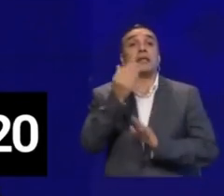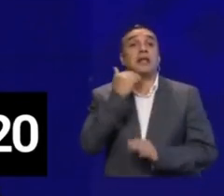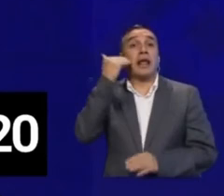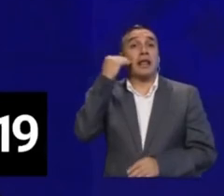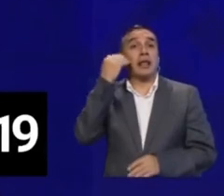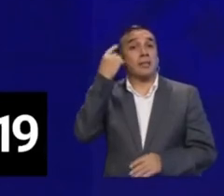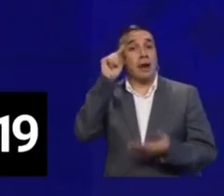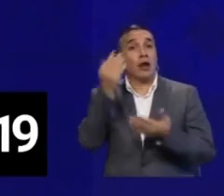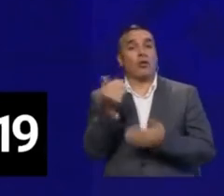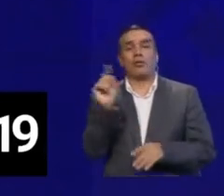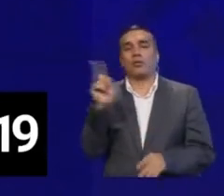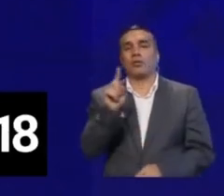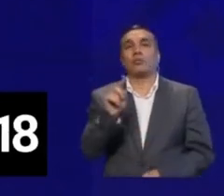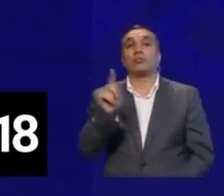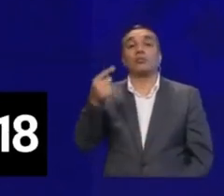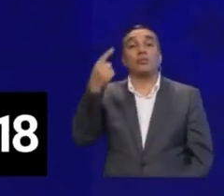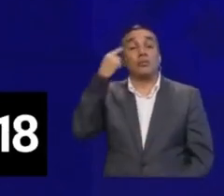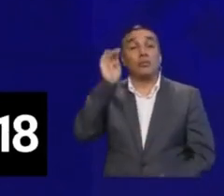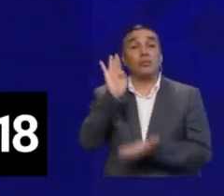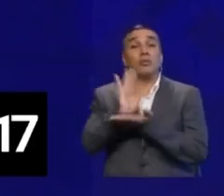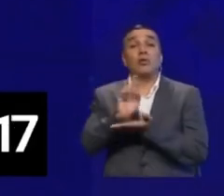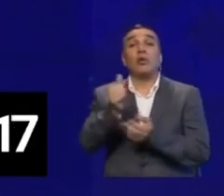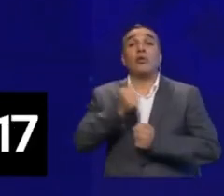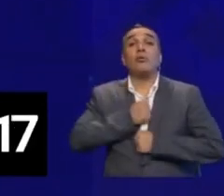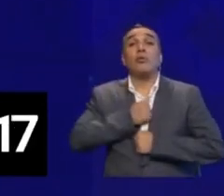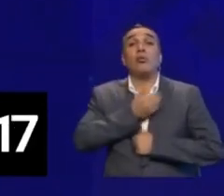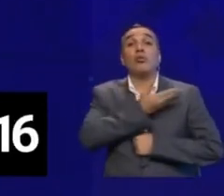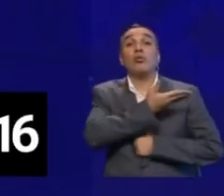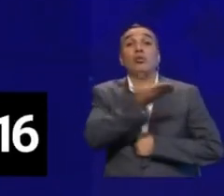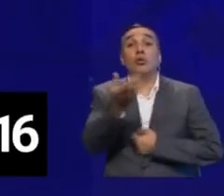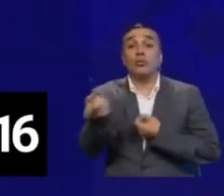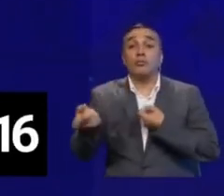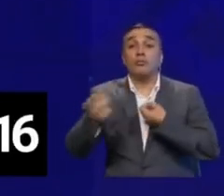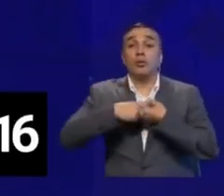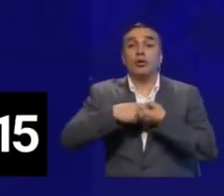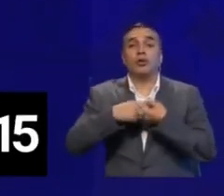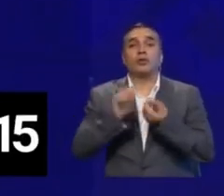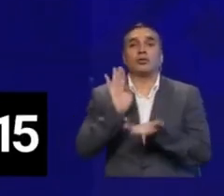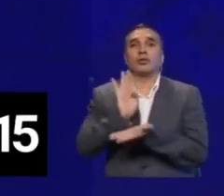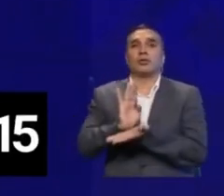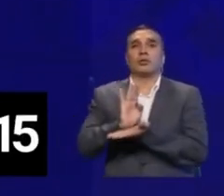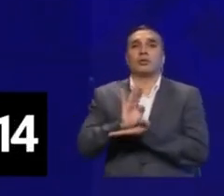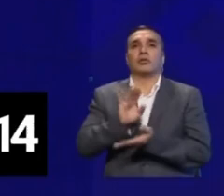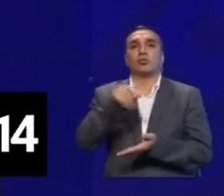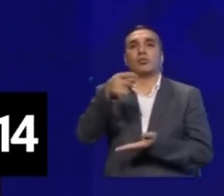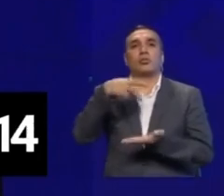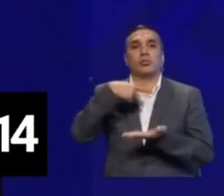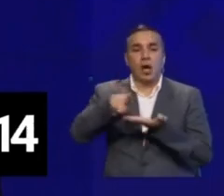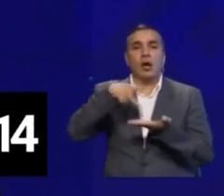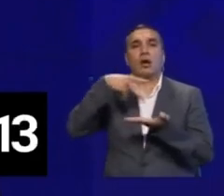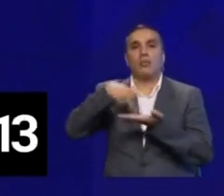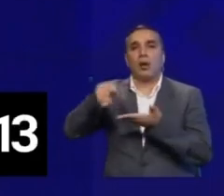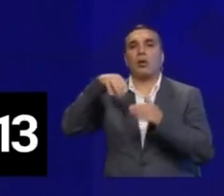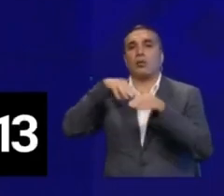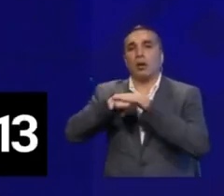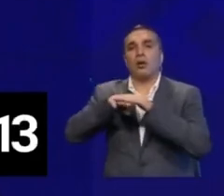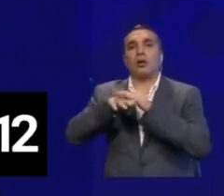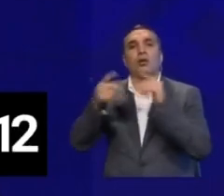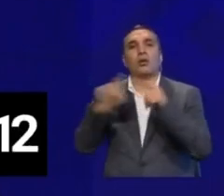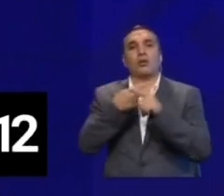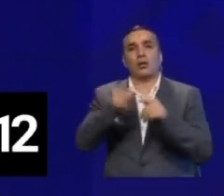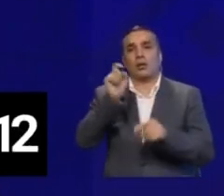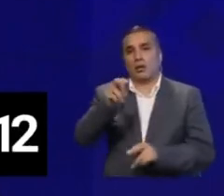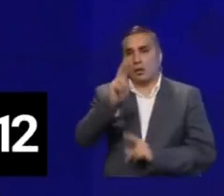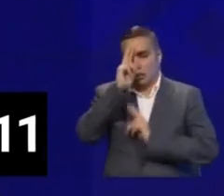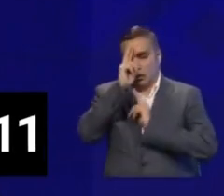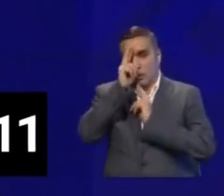dinero del IES es el dinero de los afiliados, de toda su vida que han puesto sus ahorros. Esto hay que respetarlo.